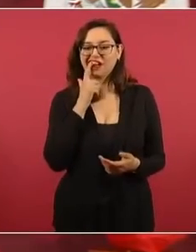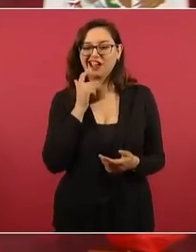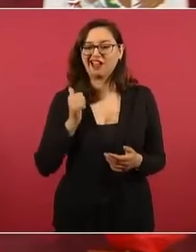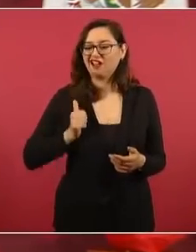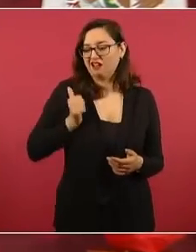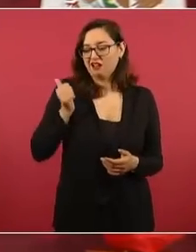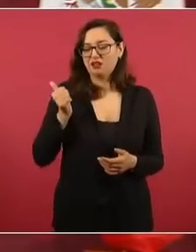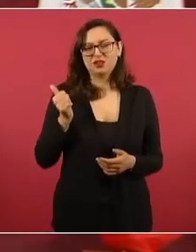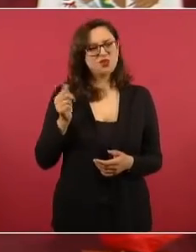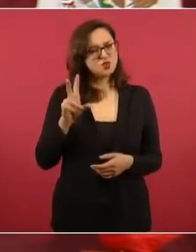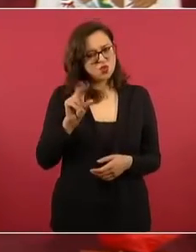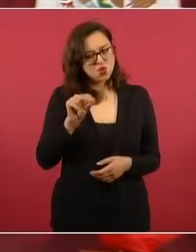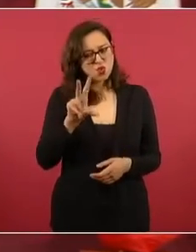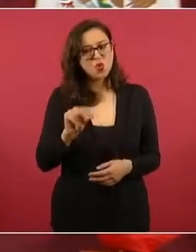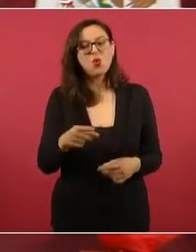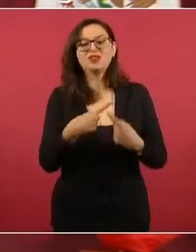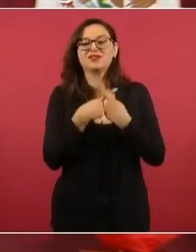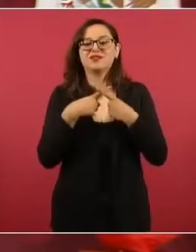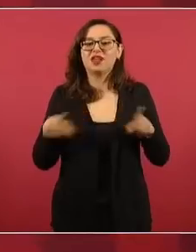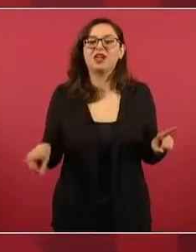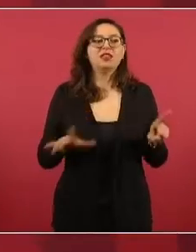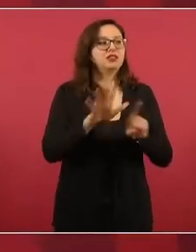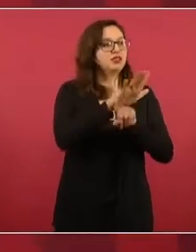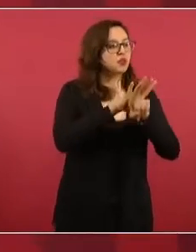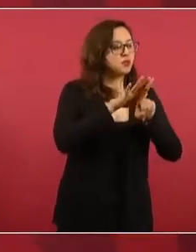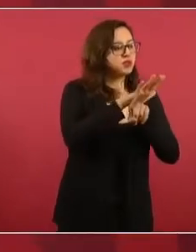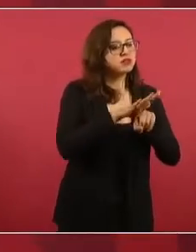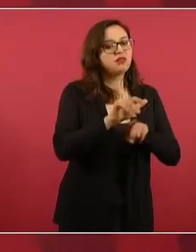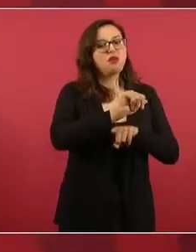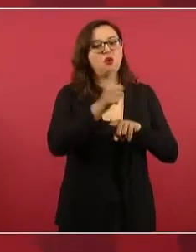manera, no así,